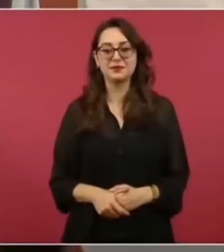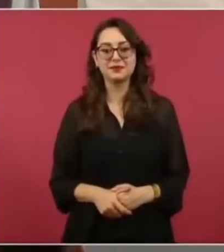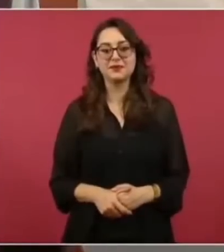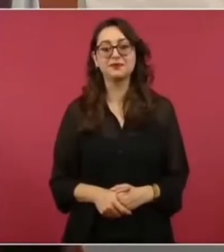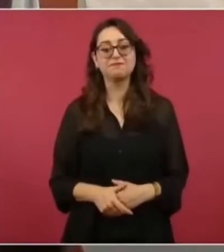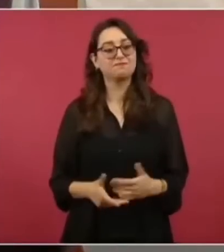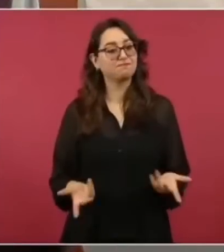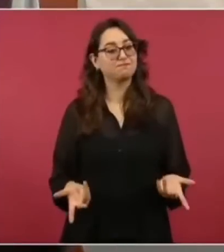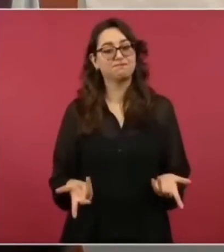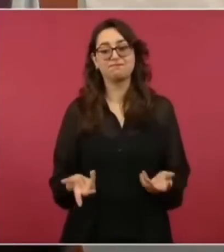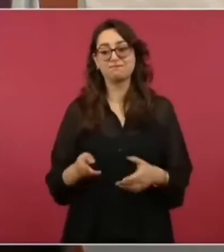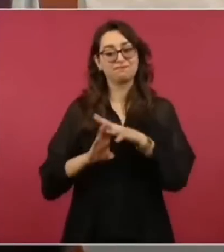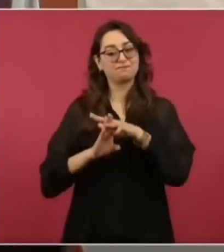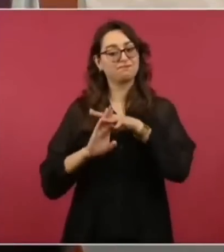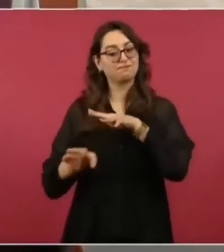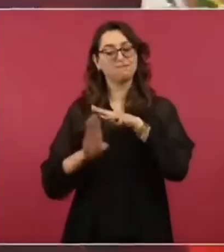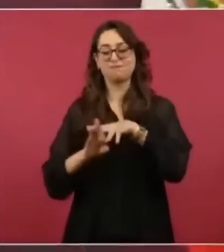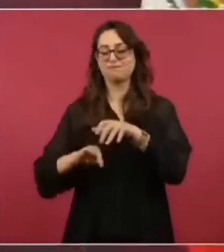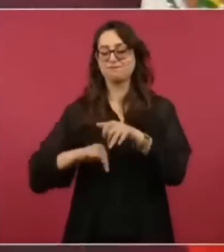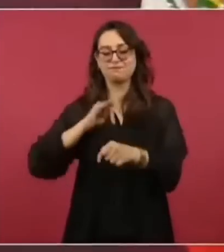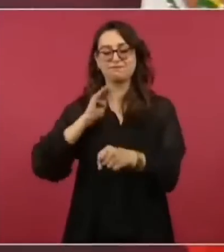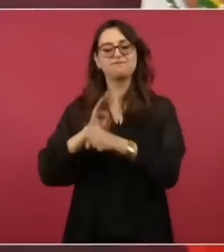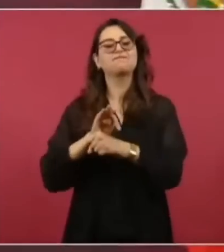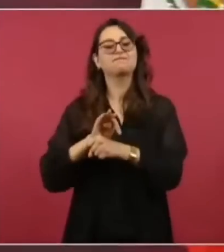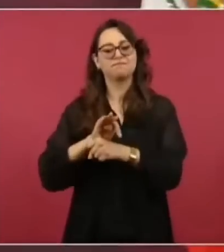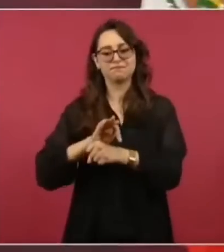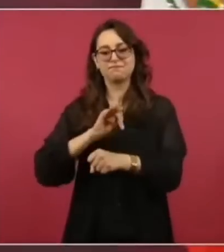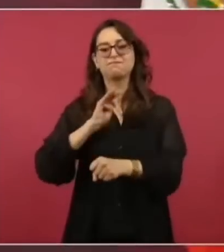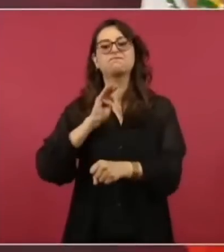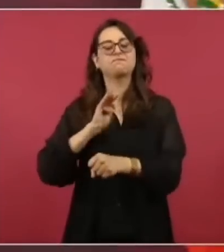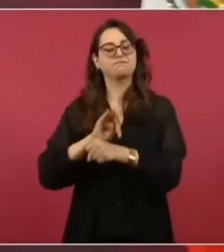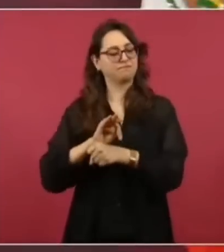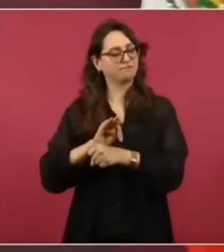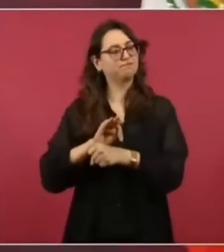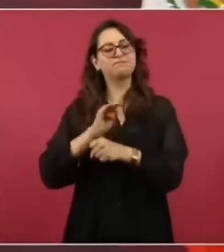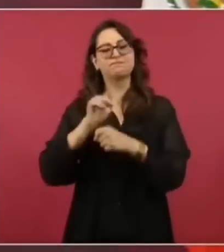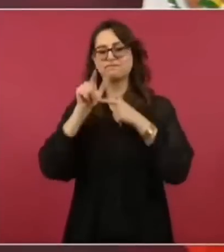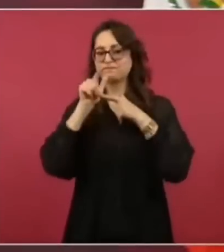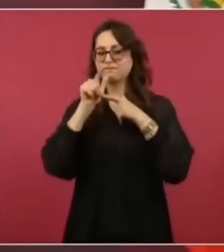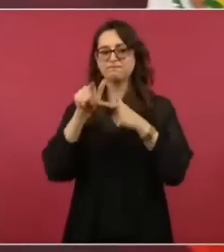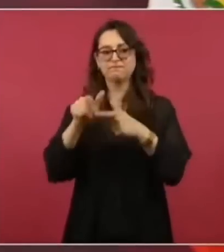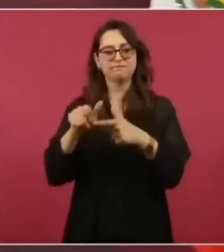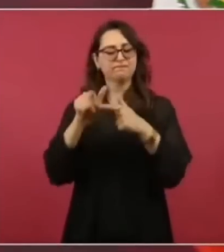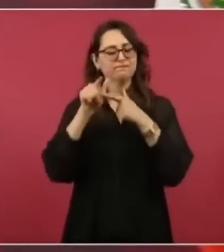que defender a los migrantes y hay que